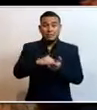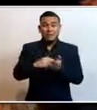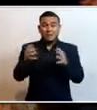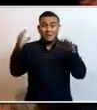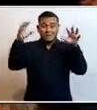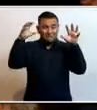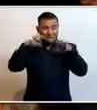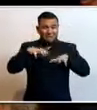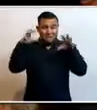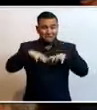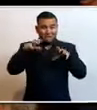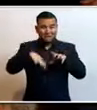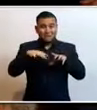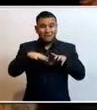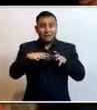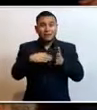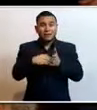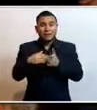depresión tropical.